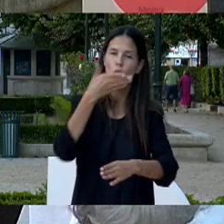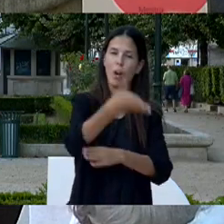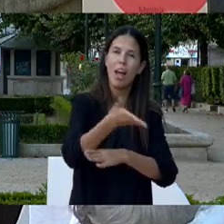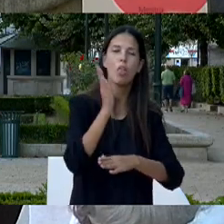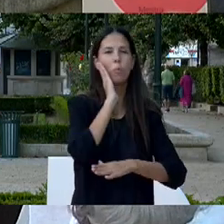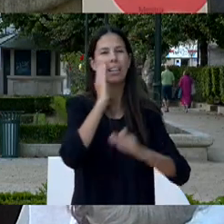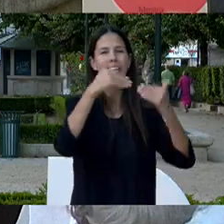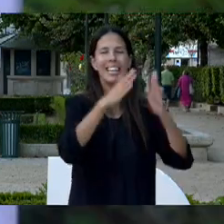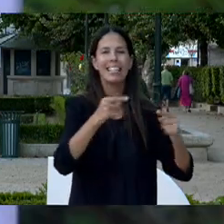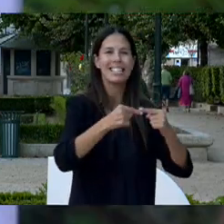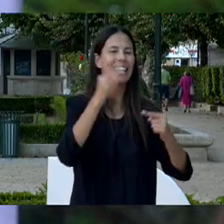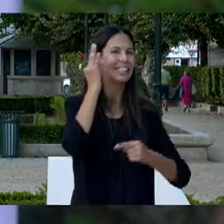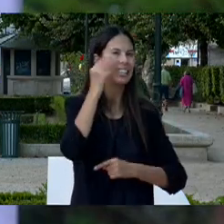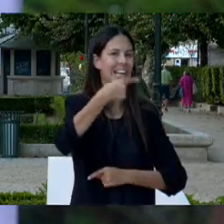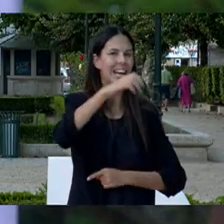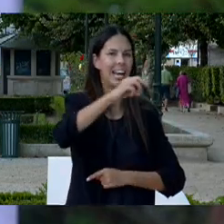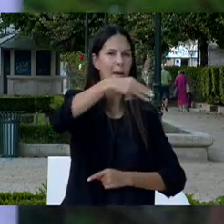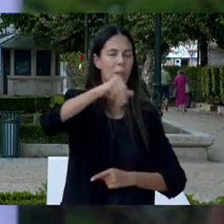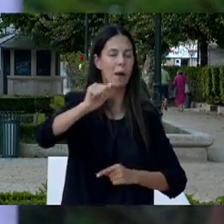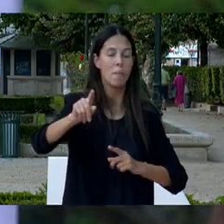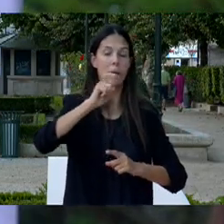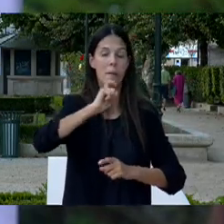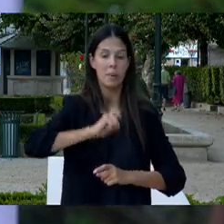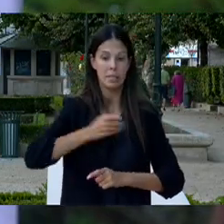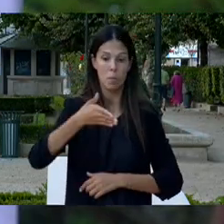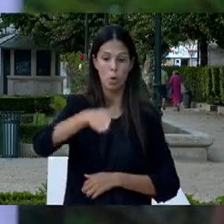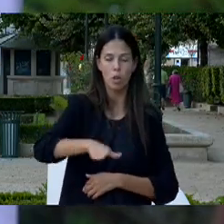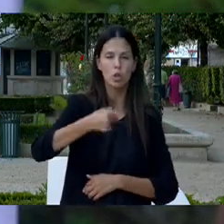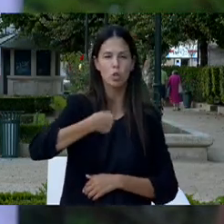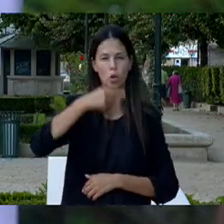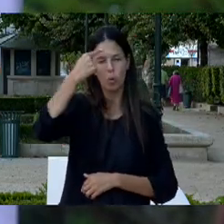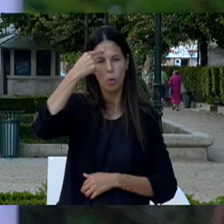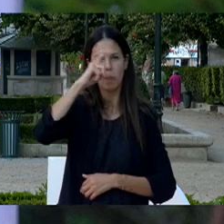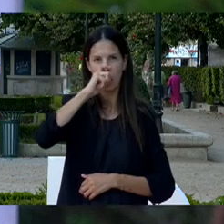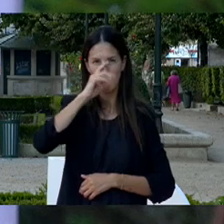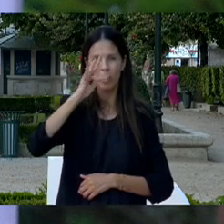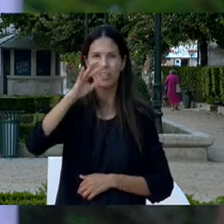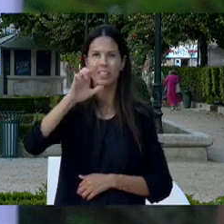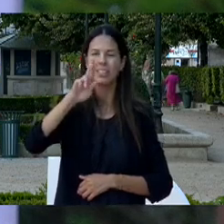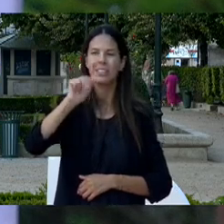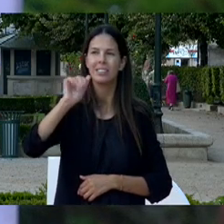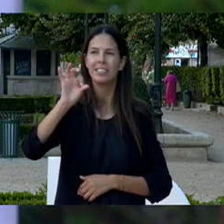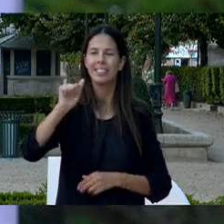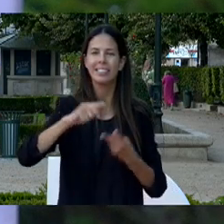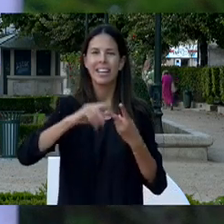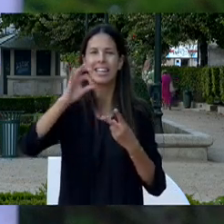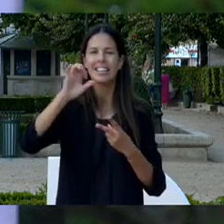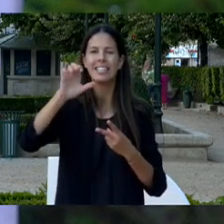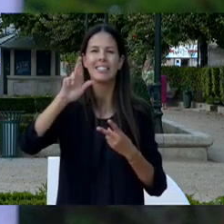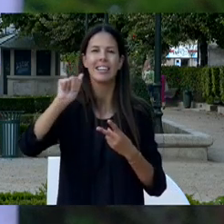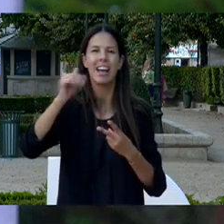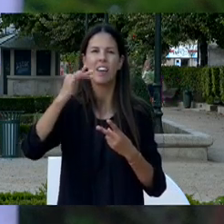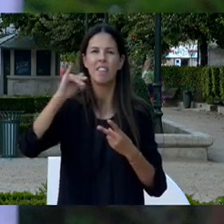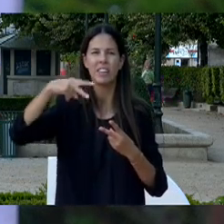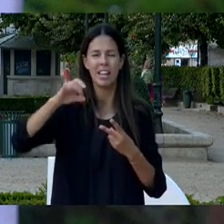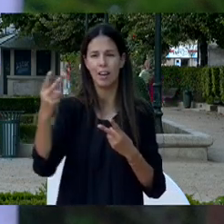e cando avisan que morrera, recordo a Teresa e a Serafina chorando